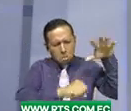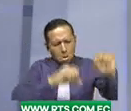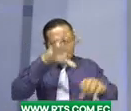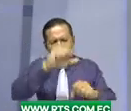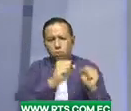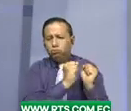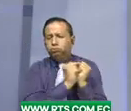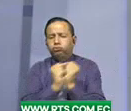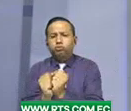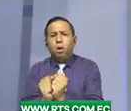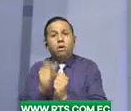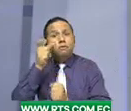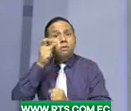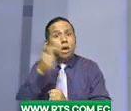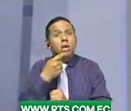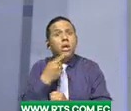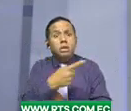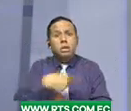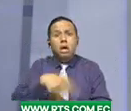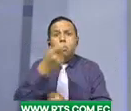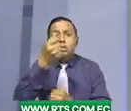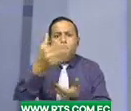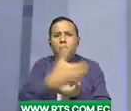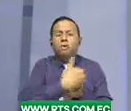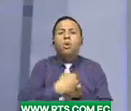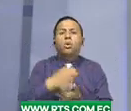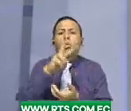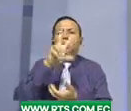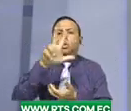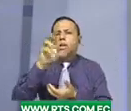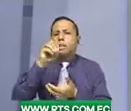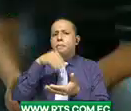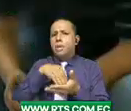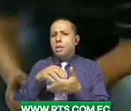al Estado sería de $230,000.